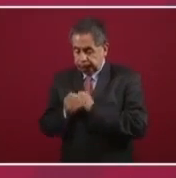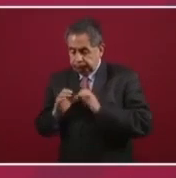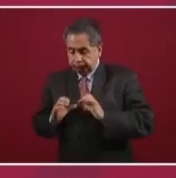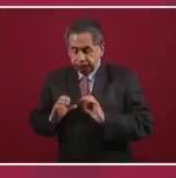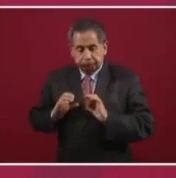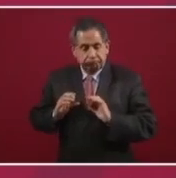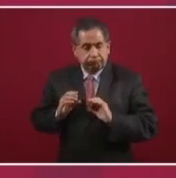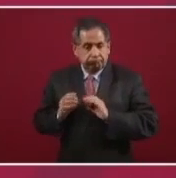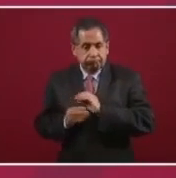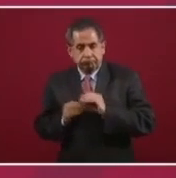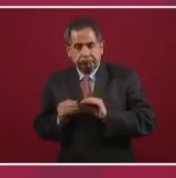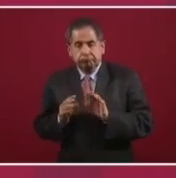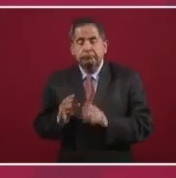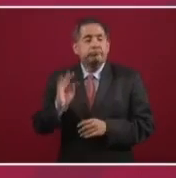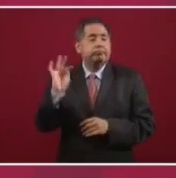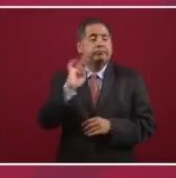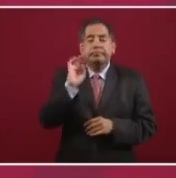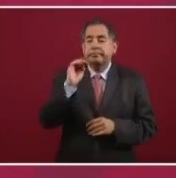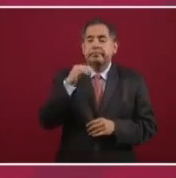¿sí?, ante